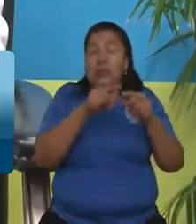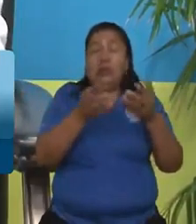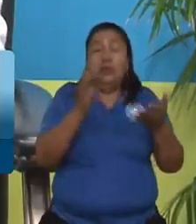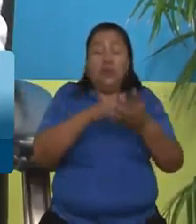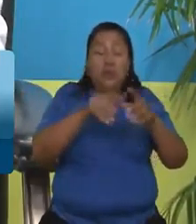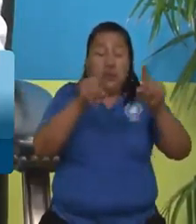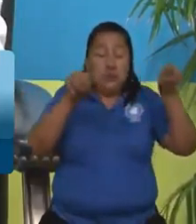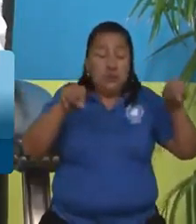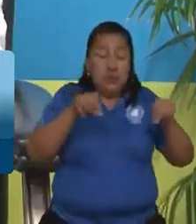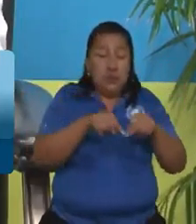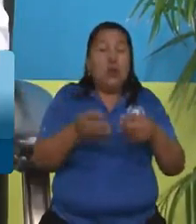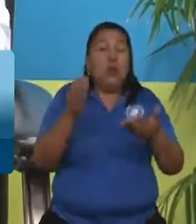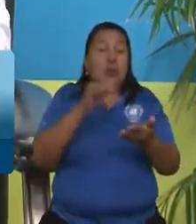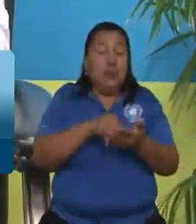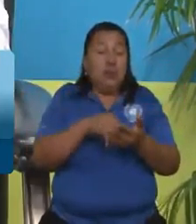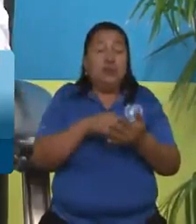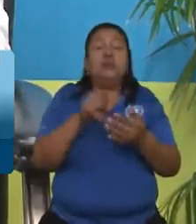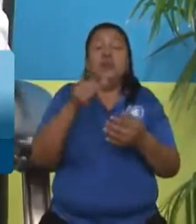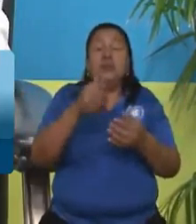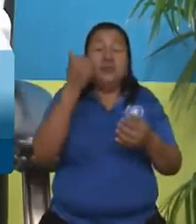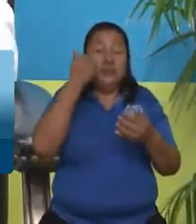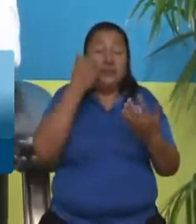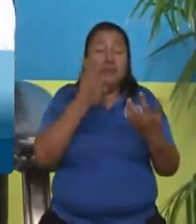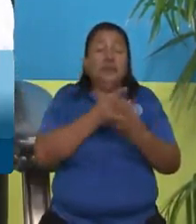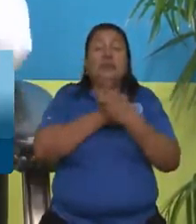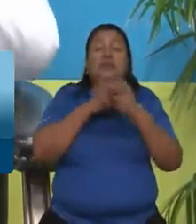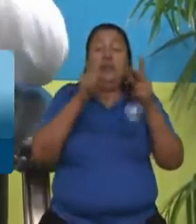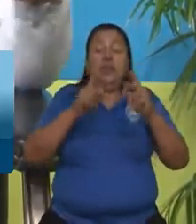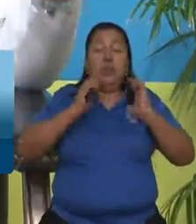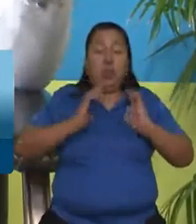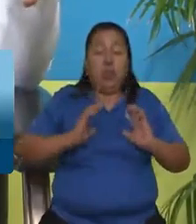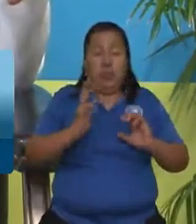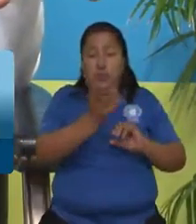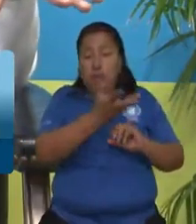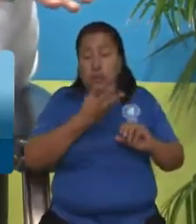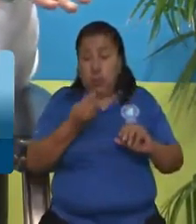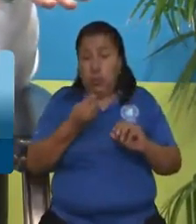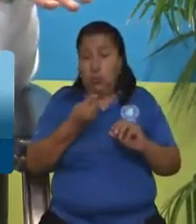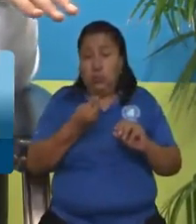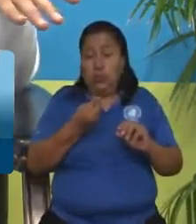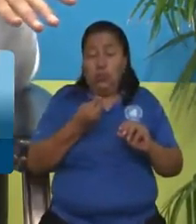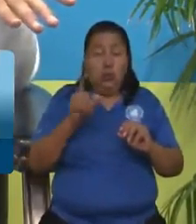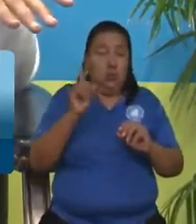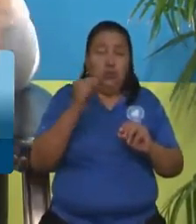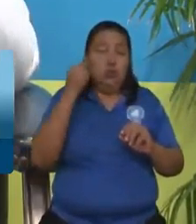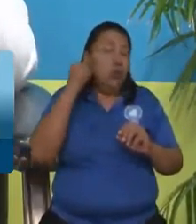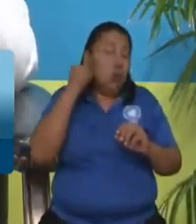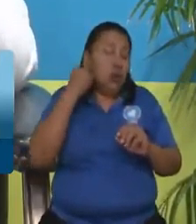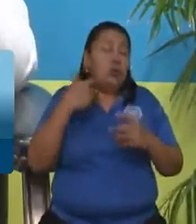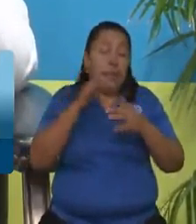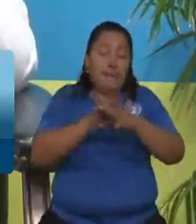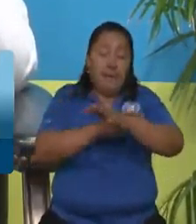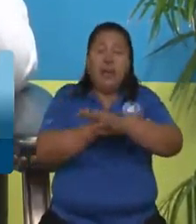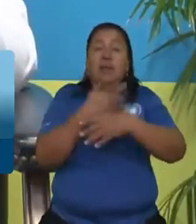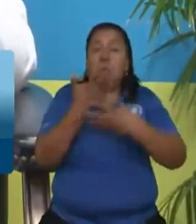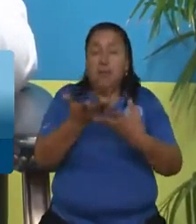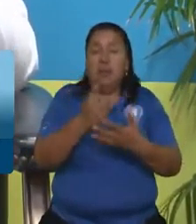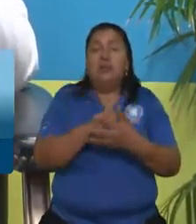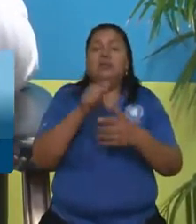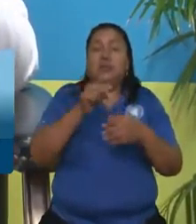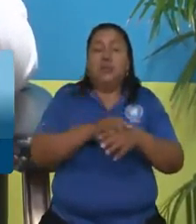esa agua. Son aguas cerradas. Sí, había salido un reportaje la otra vez de que un niño había ensuciado una piscina y toditos se tuvieron que salir.